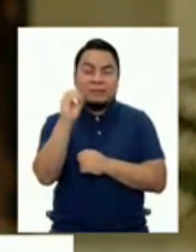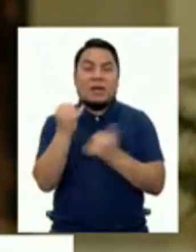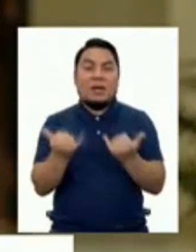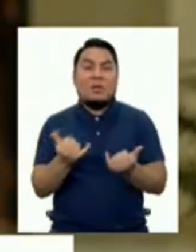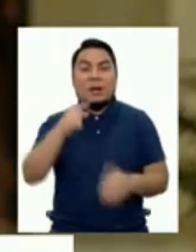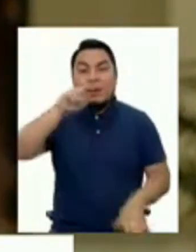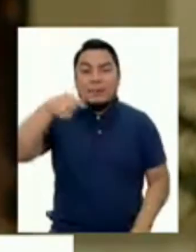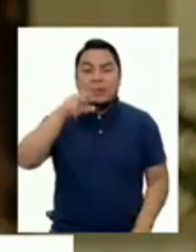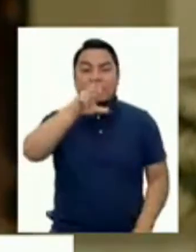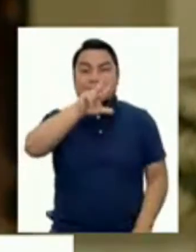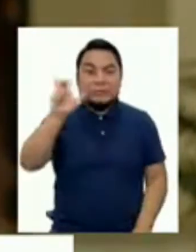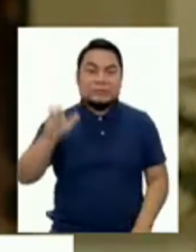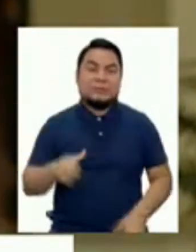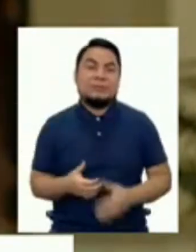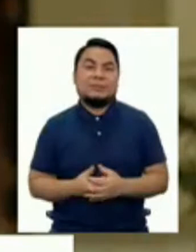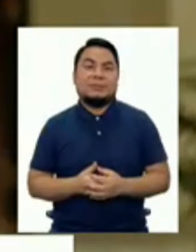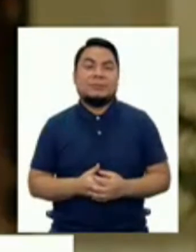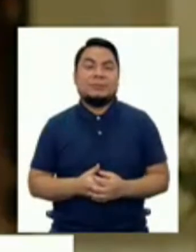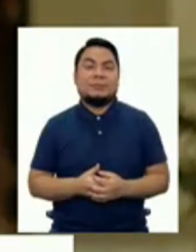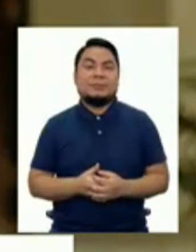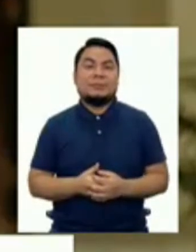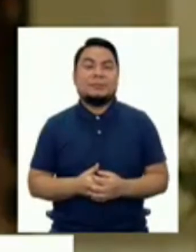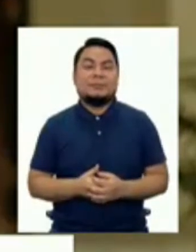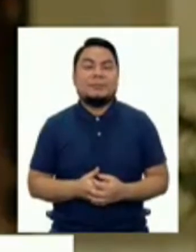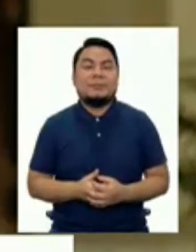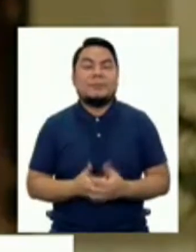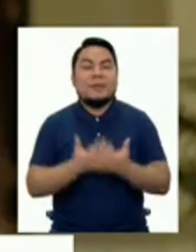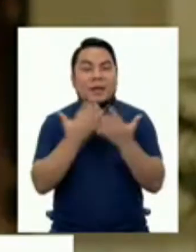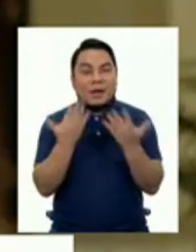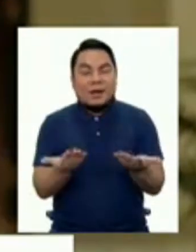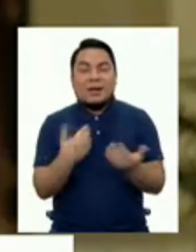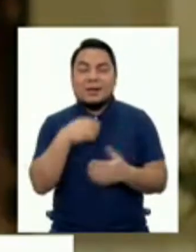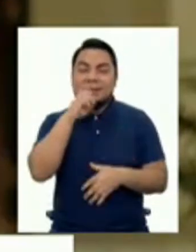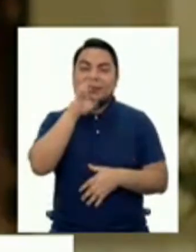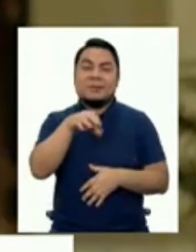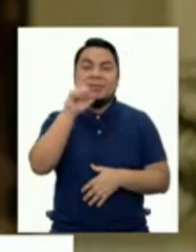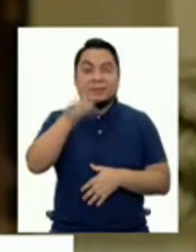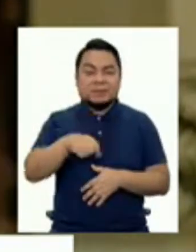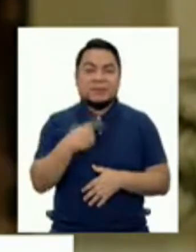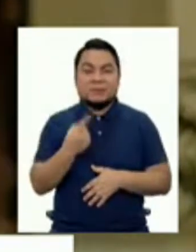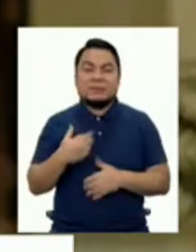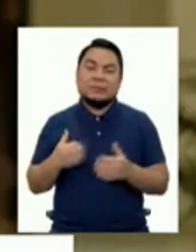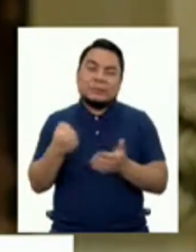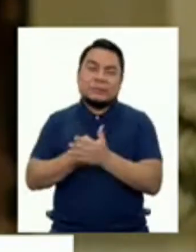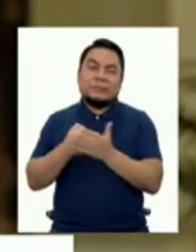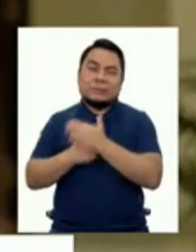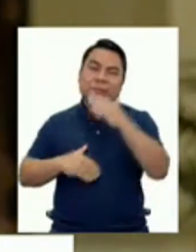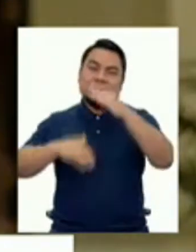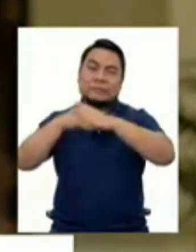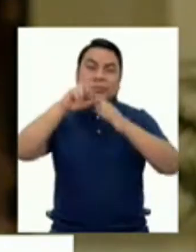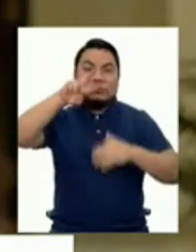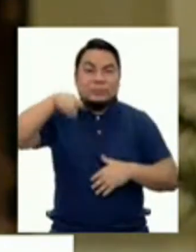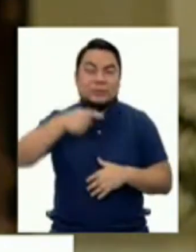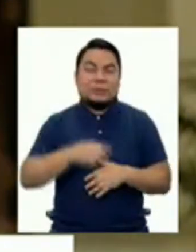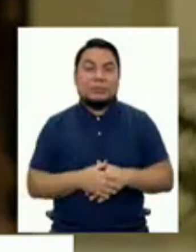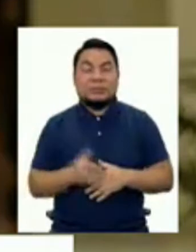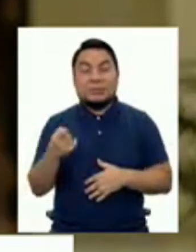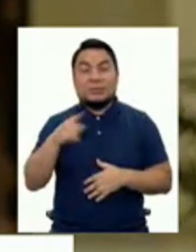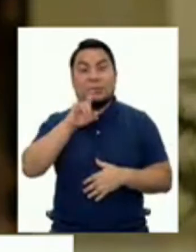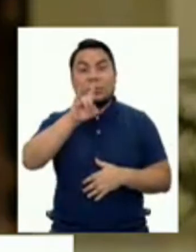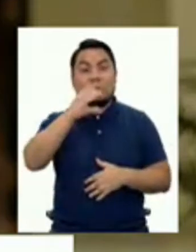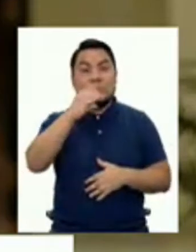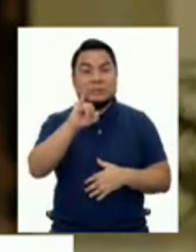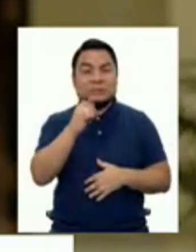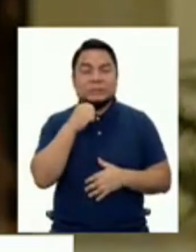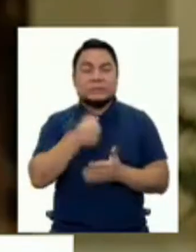tenemos 1.300. Y hemos dicho que vamos a llegar a las 2.000. Y para tener cama UCI tenemos